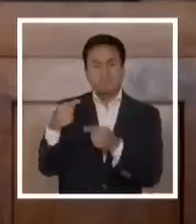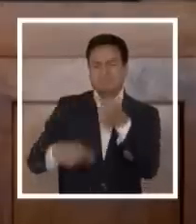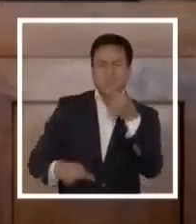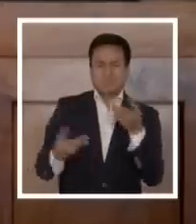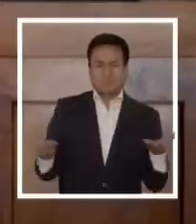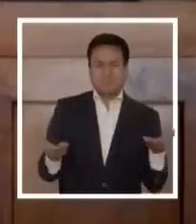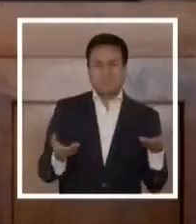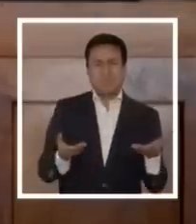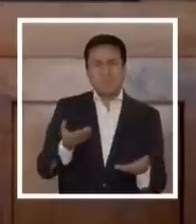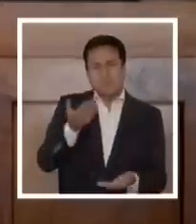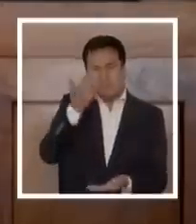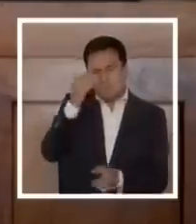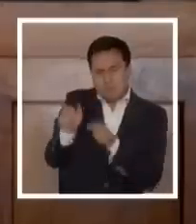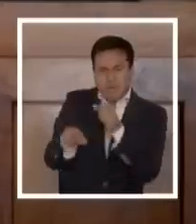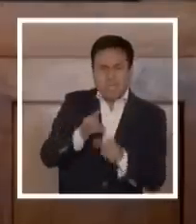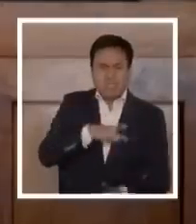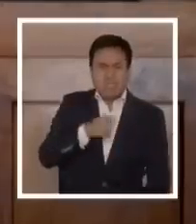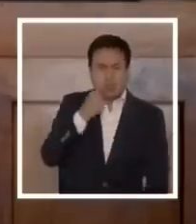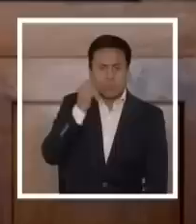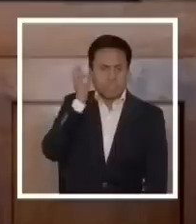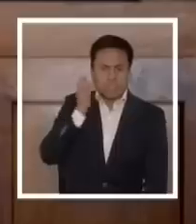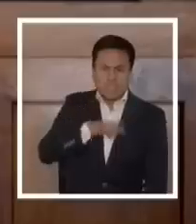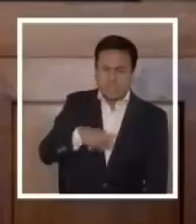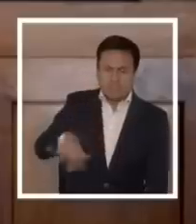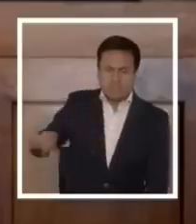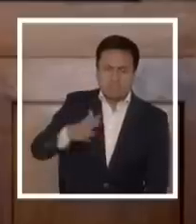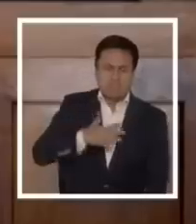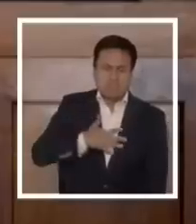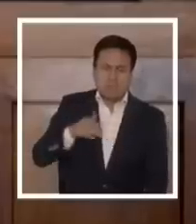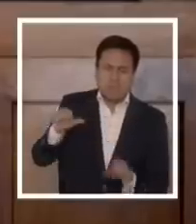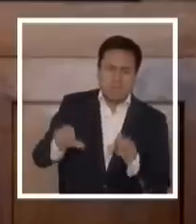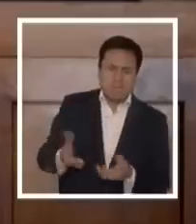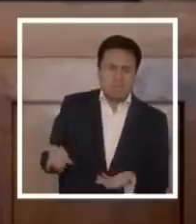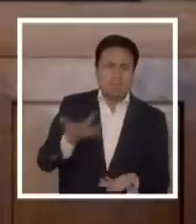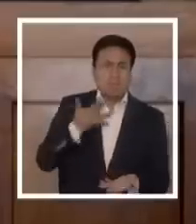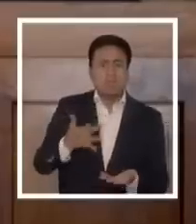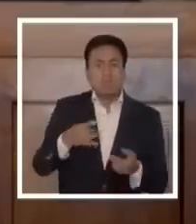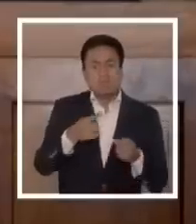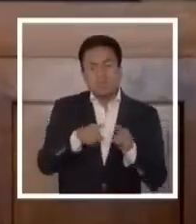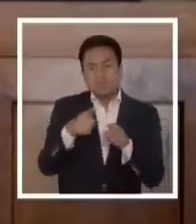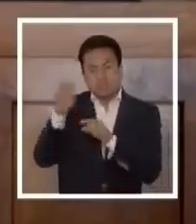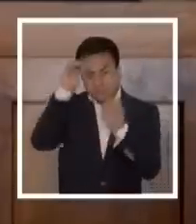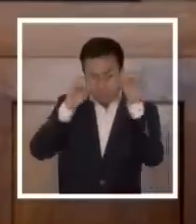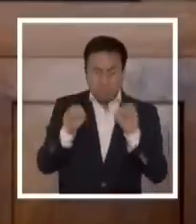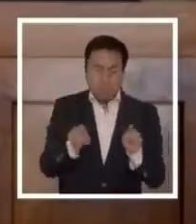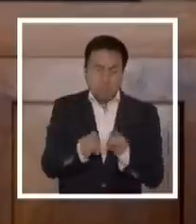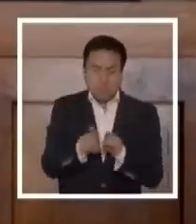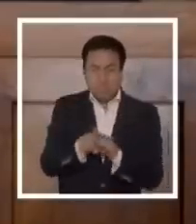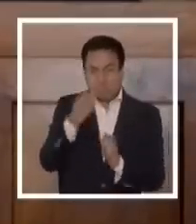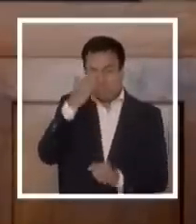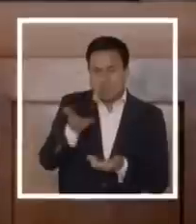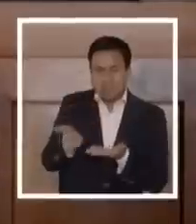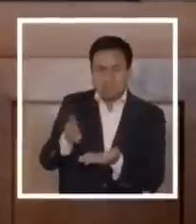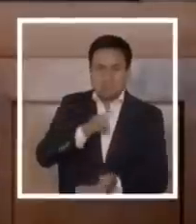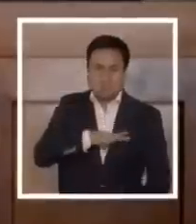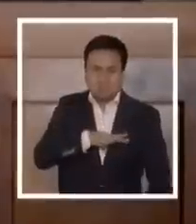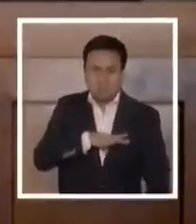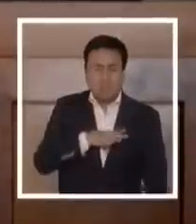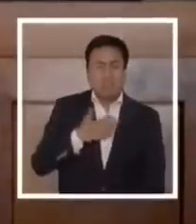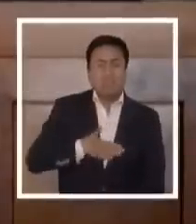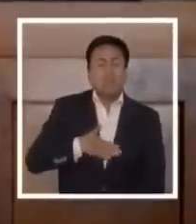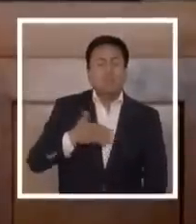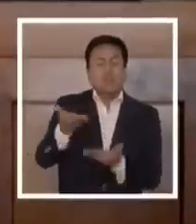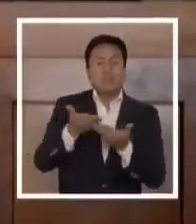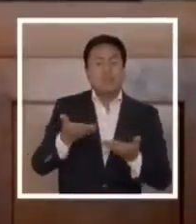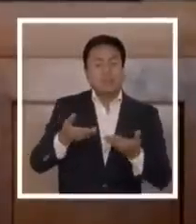pasado. Quiero que sepan que ocuparé todo mi liderazgo y pondré a todo nuestro gobierno a trabajar para construir una mayoría que